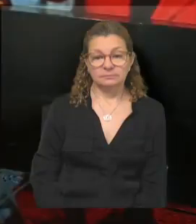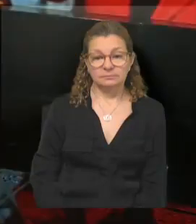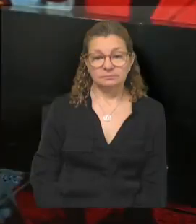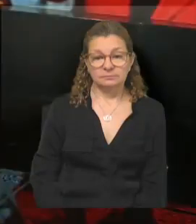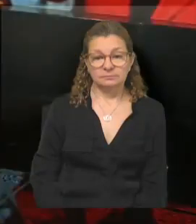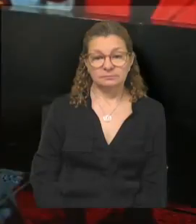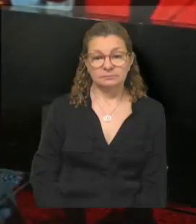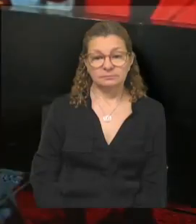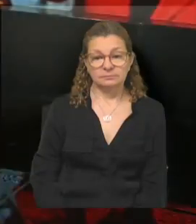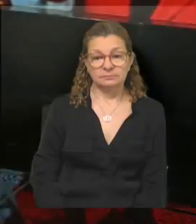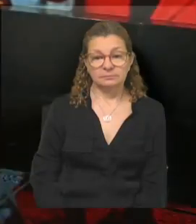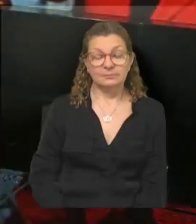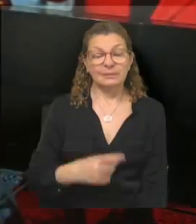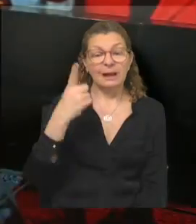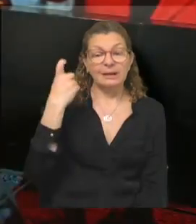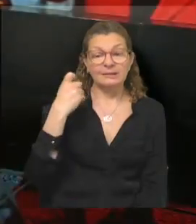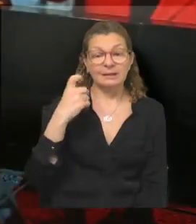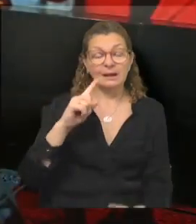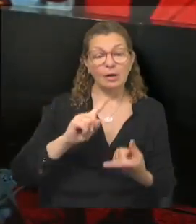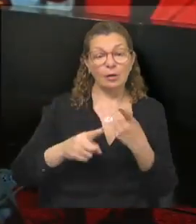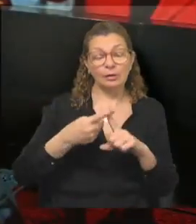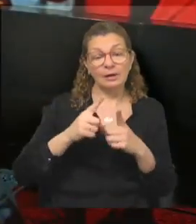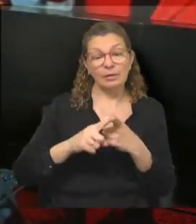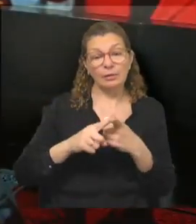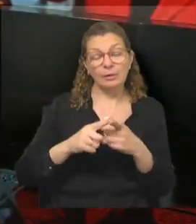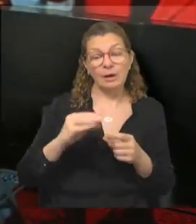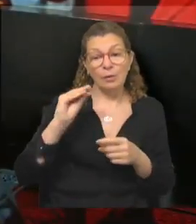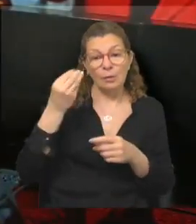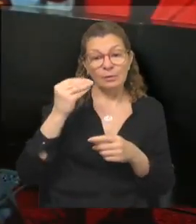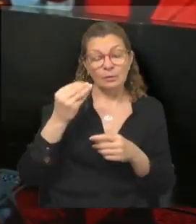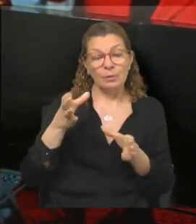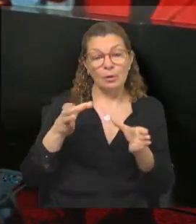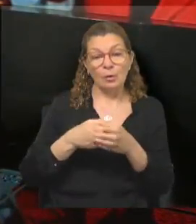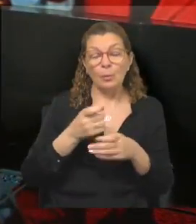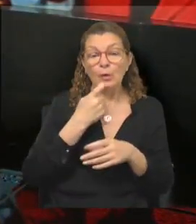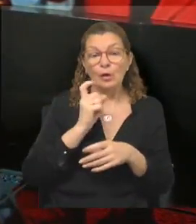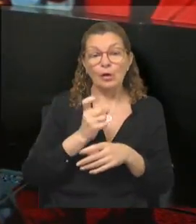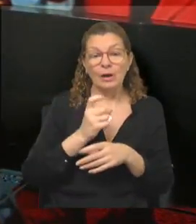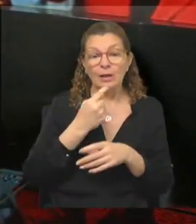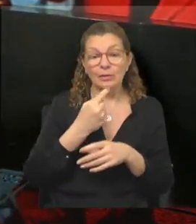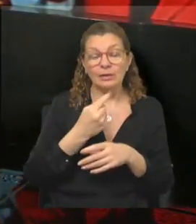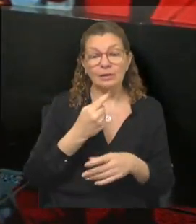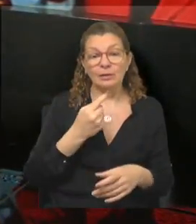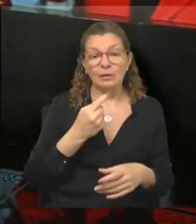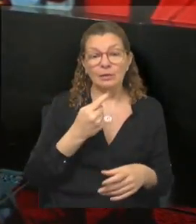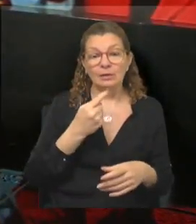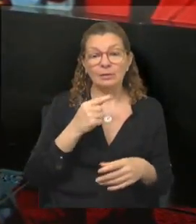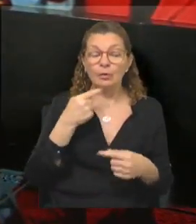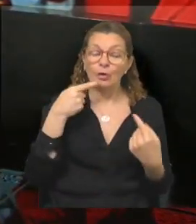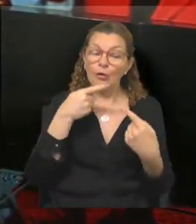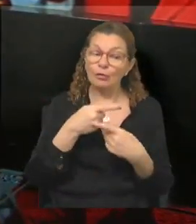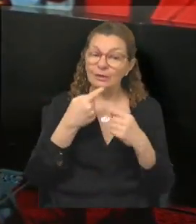ideológica y ayer la coordinadora Nacional de la juventud del partido Colorado emitió un comunicado criticando